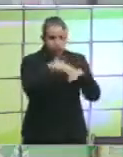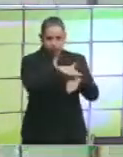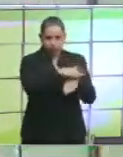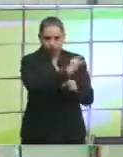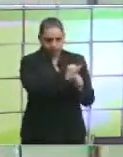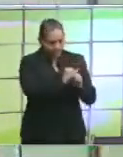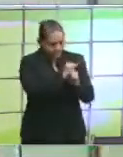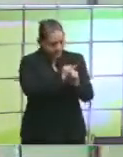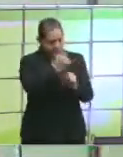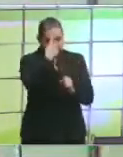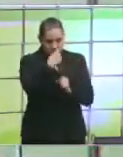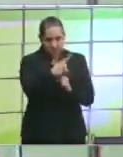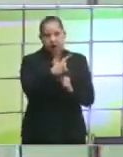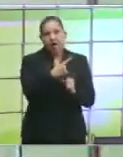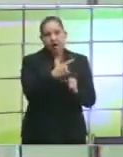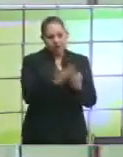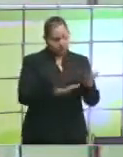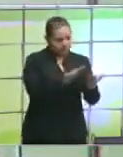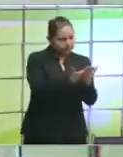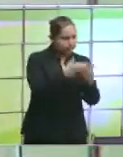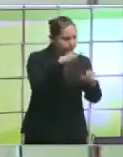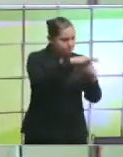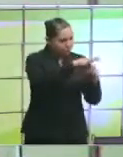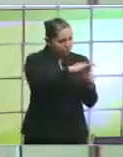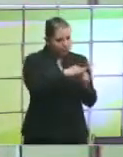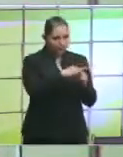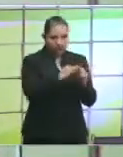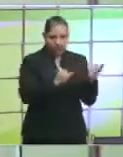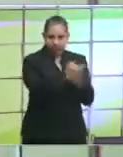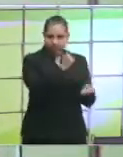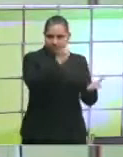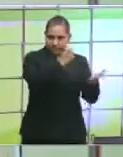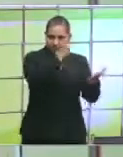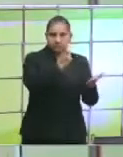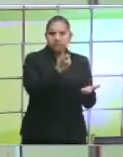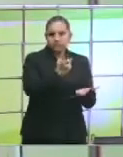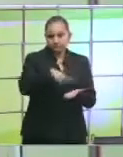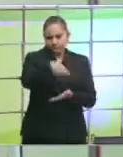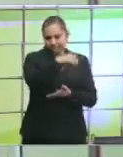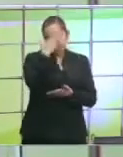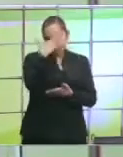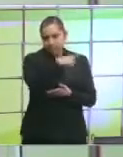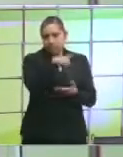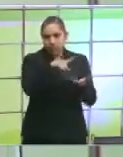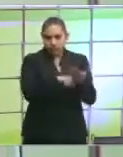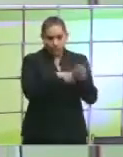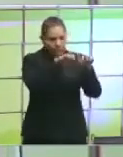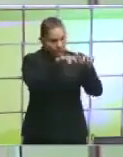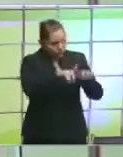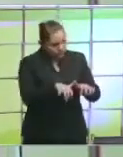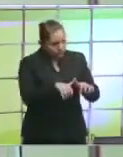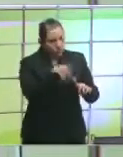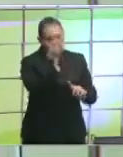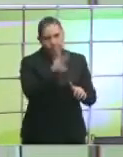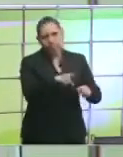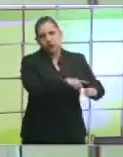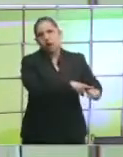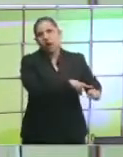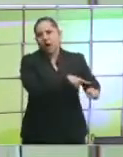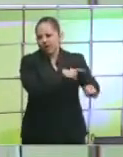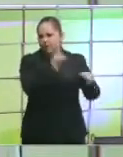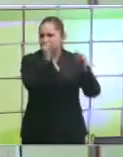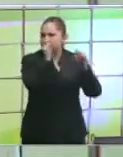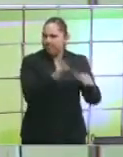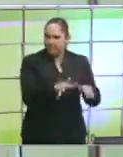desde luego y por qué porque eran sentencias realmente muy grandes muy pesadas y esto me parece que se